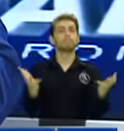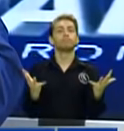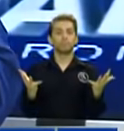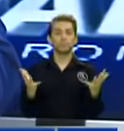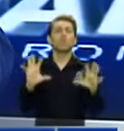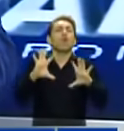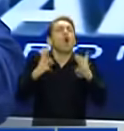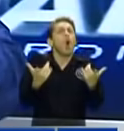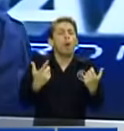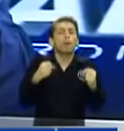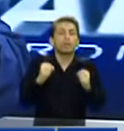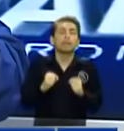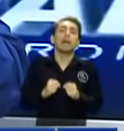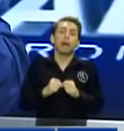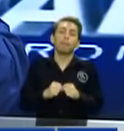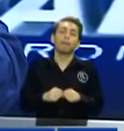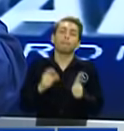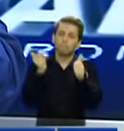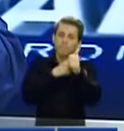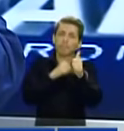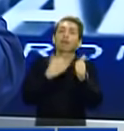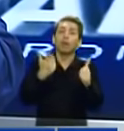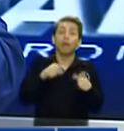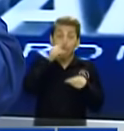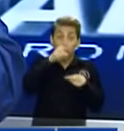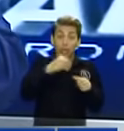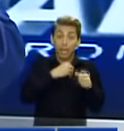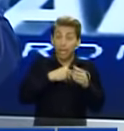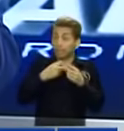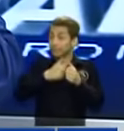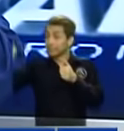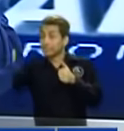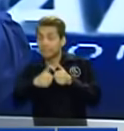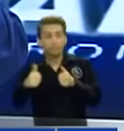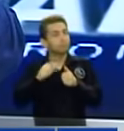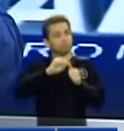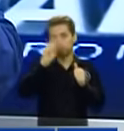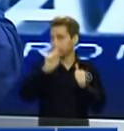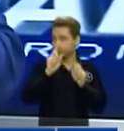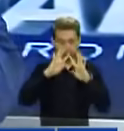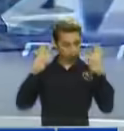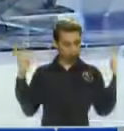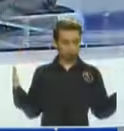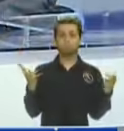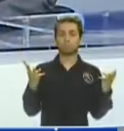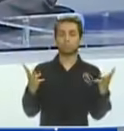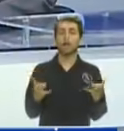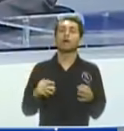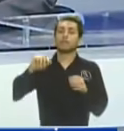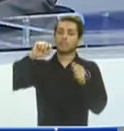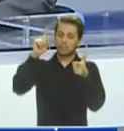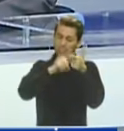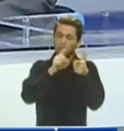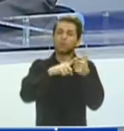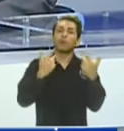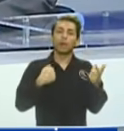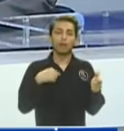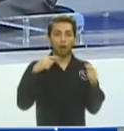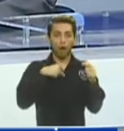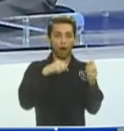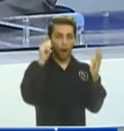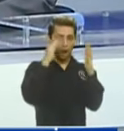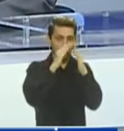no se deja a la gente ni entrar ni salir de ese lugar. En segundo lugar, vamos casa por casa preguntando, ¿tiene